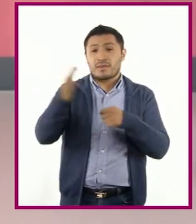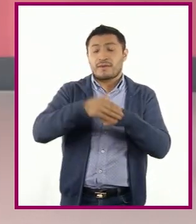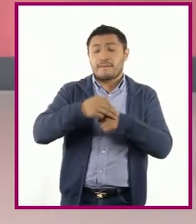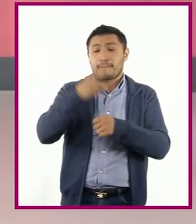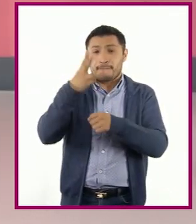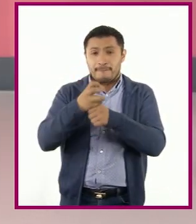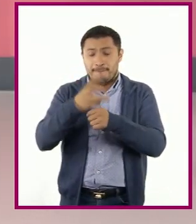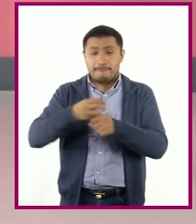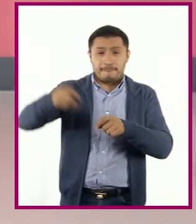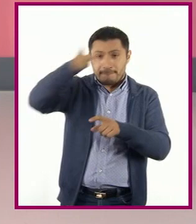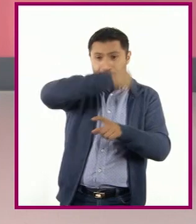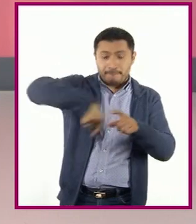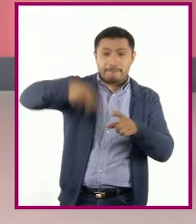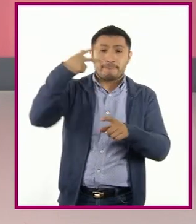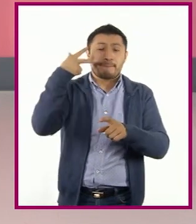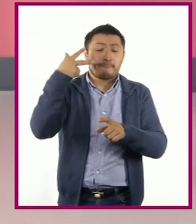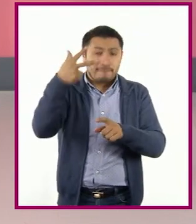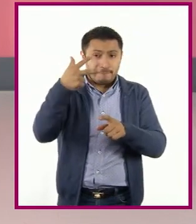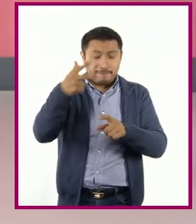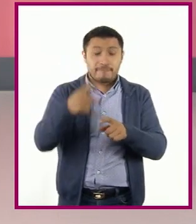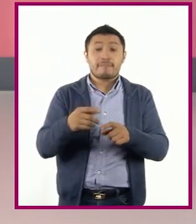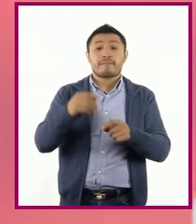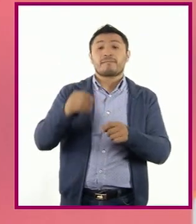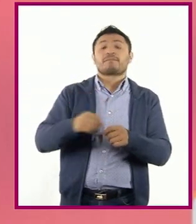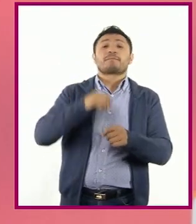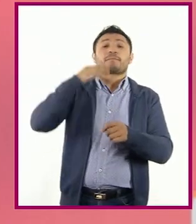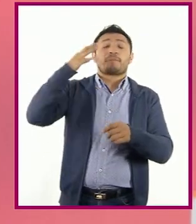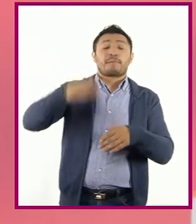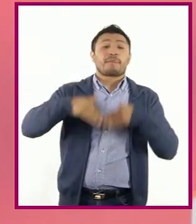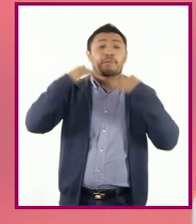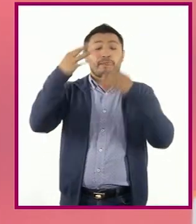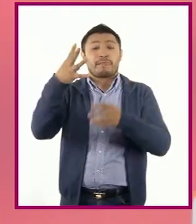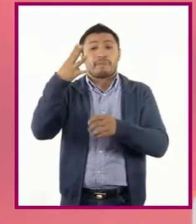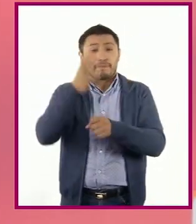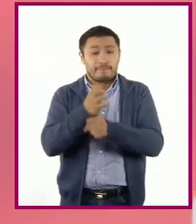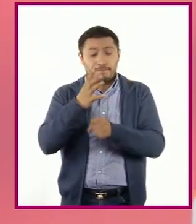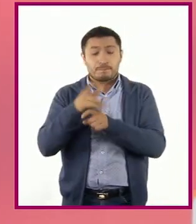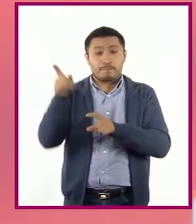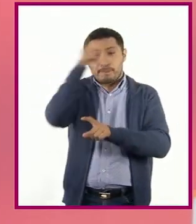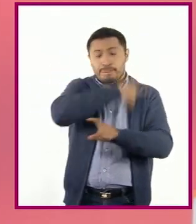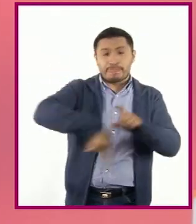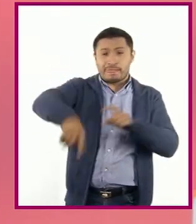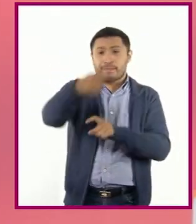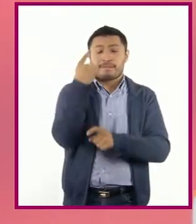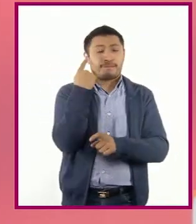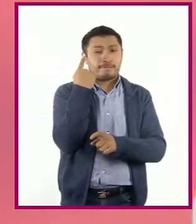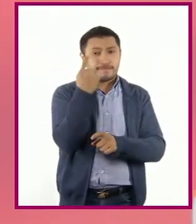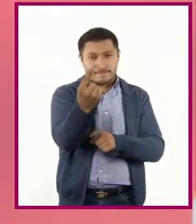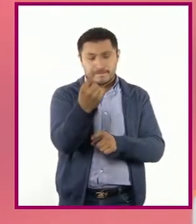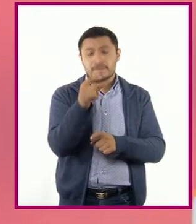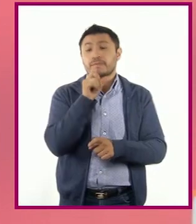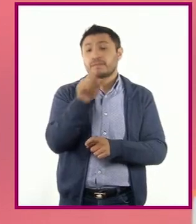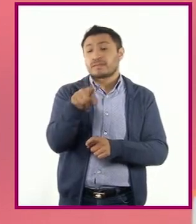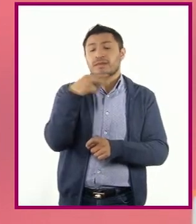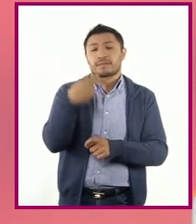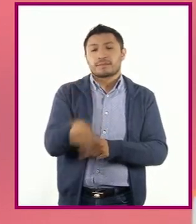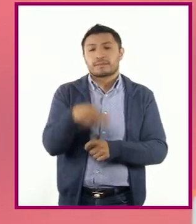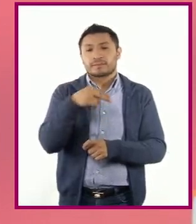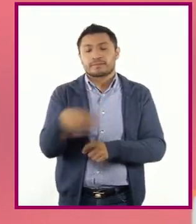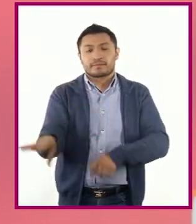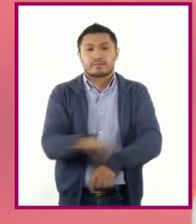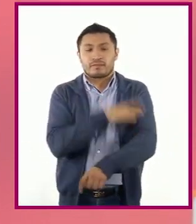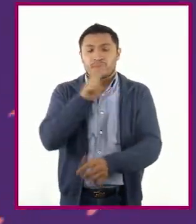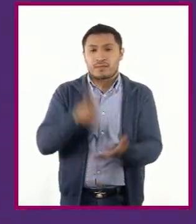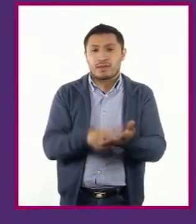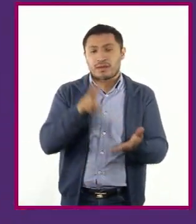en la tercera 8 electrones, mientras que en la externa encontramos un electrón, también llamado electrón